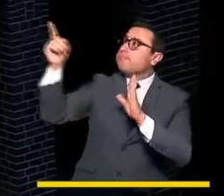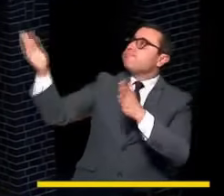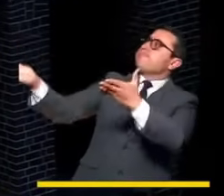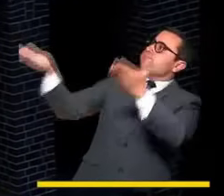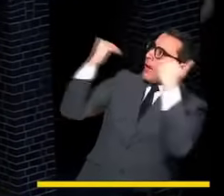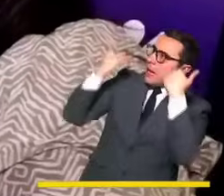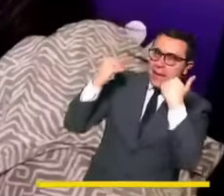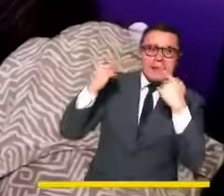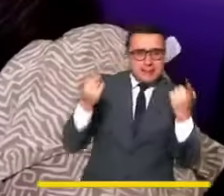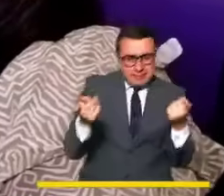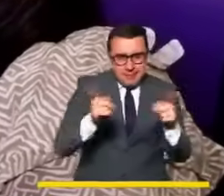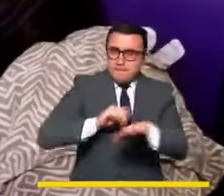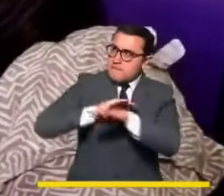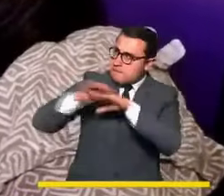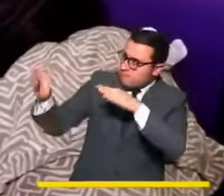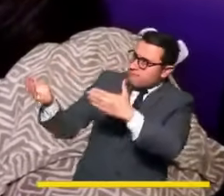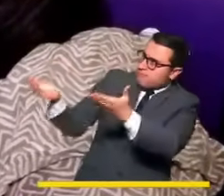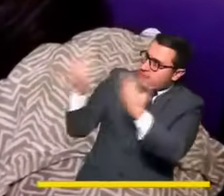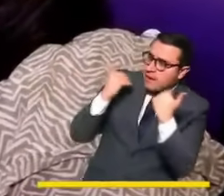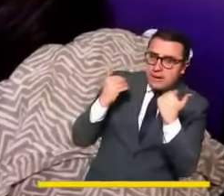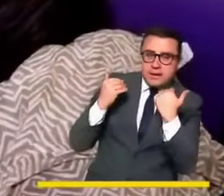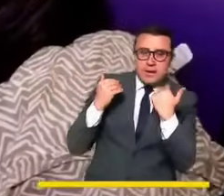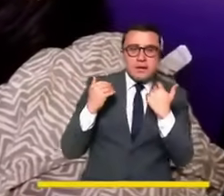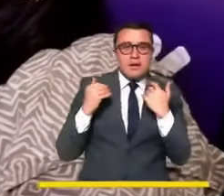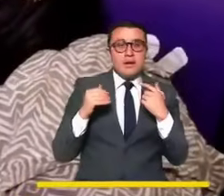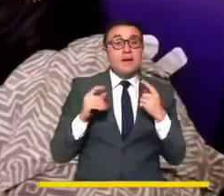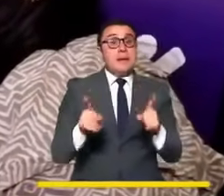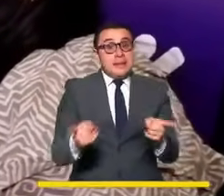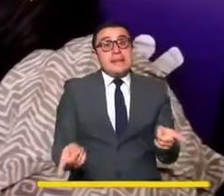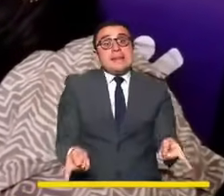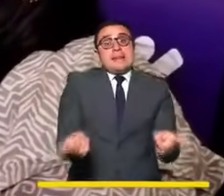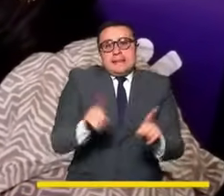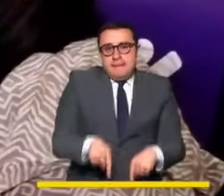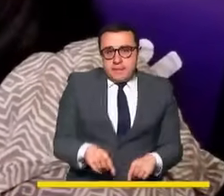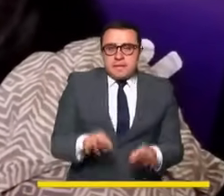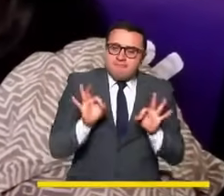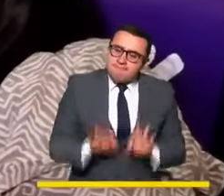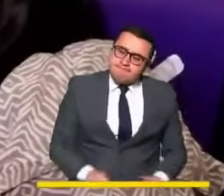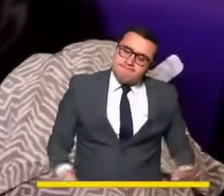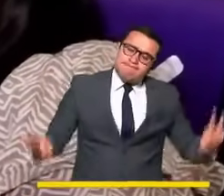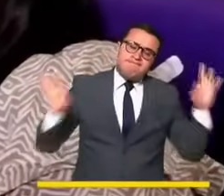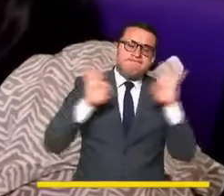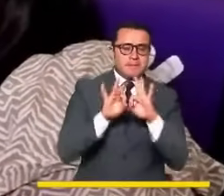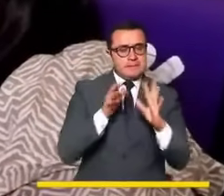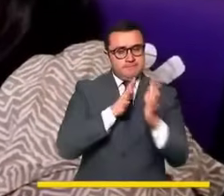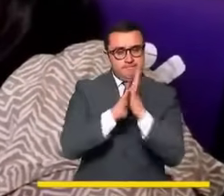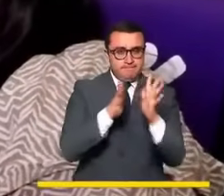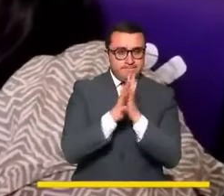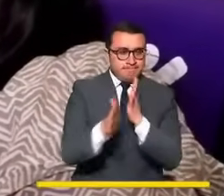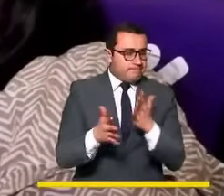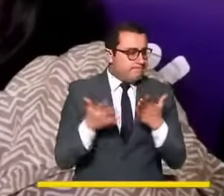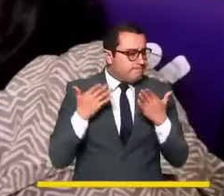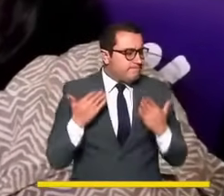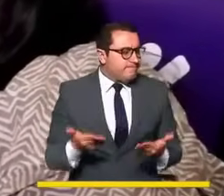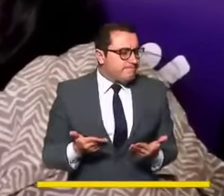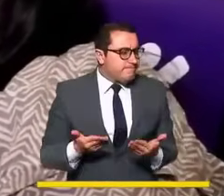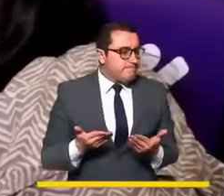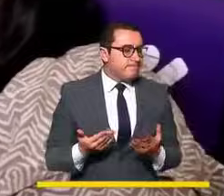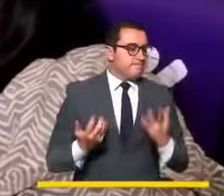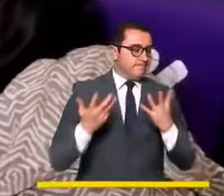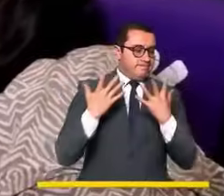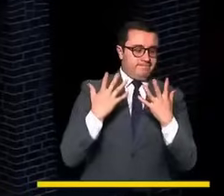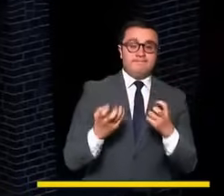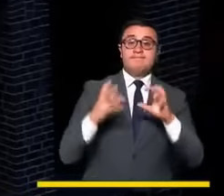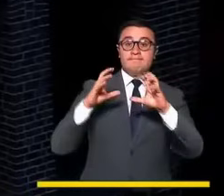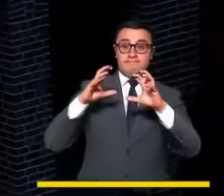Y sobre todo, bueno, no sobre todo, sino también algo que hemos abierto, que es la atracción que